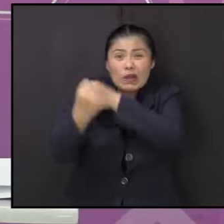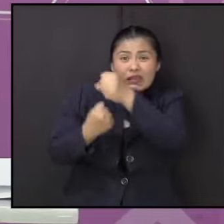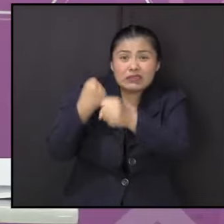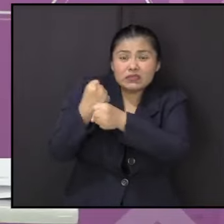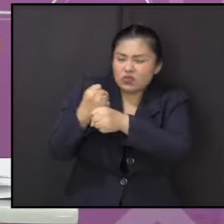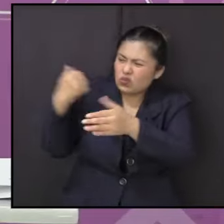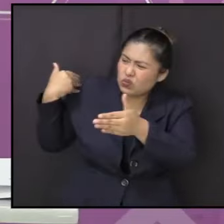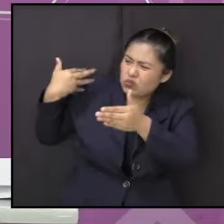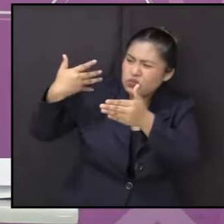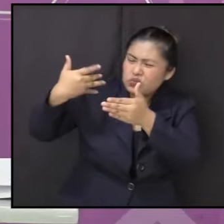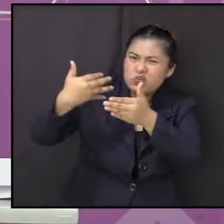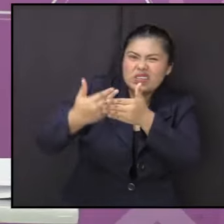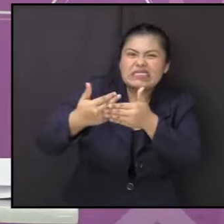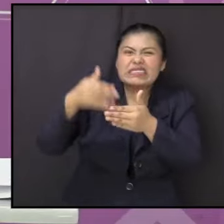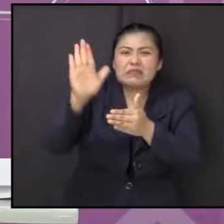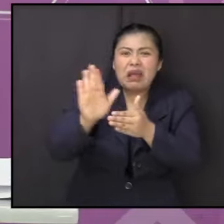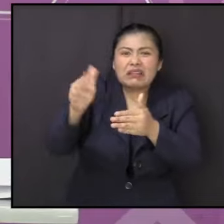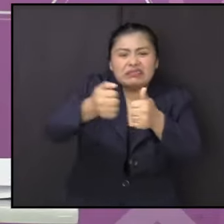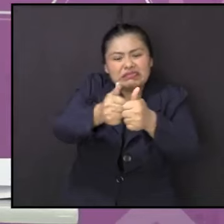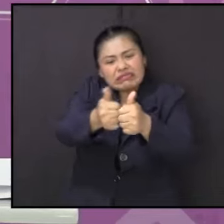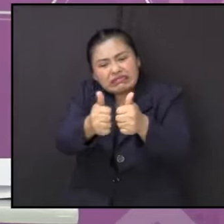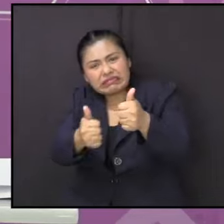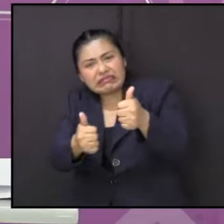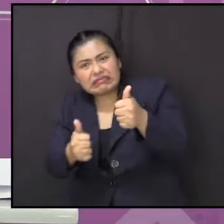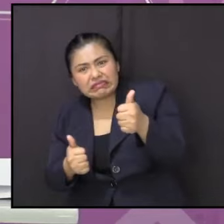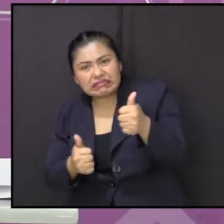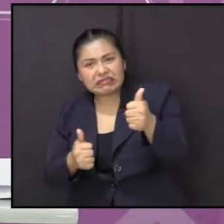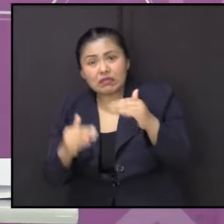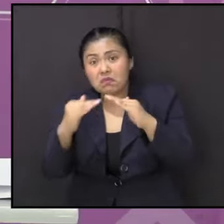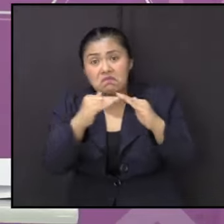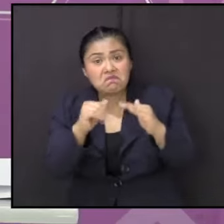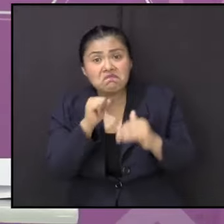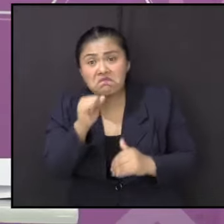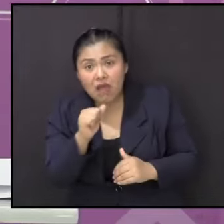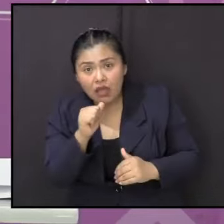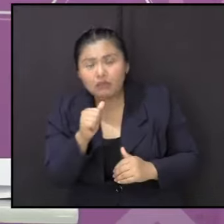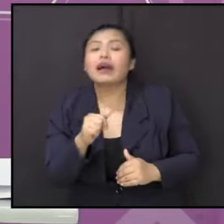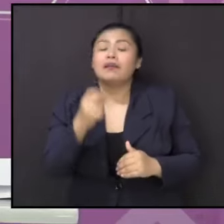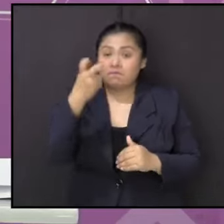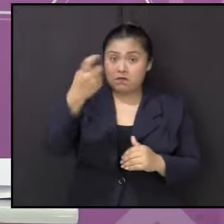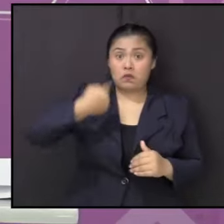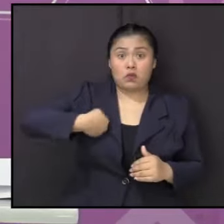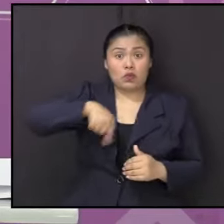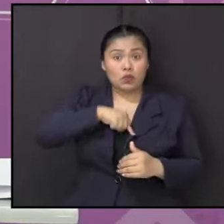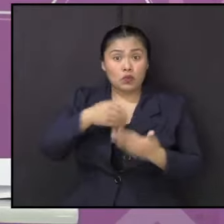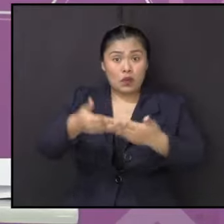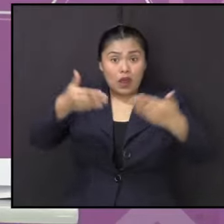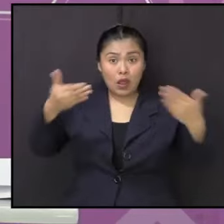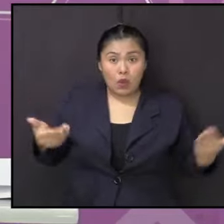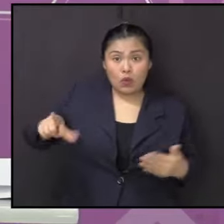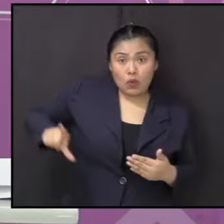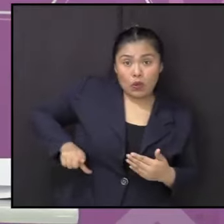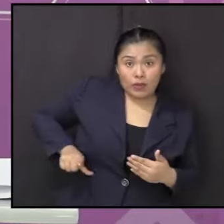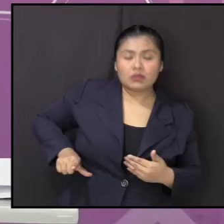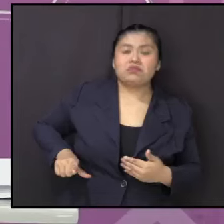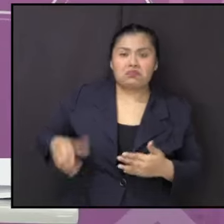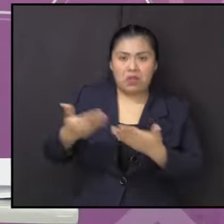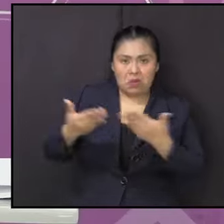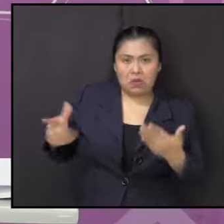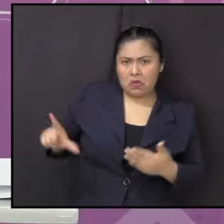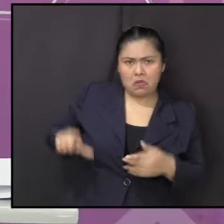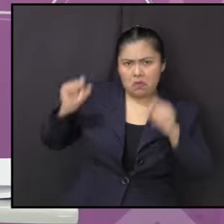podemos ayudar a que se cierren esas brechas de desigualdad? Pues precisamente y justamente como se ha llevado en este actual gobierno con los programas sociales.